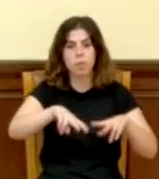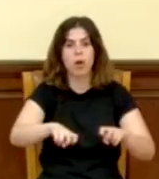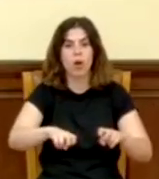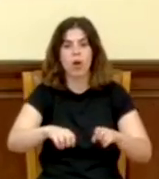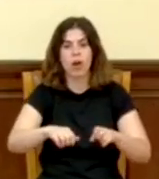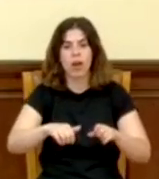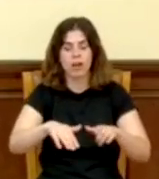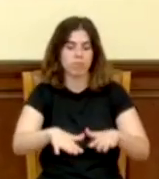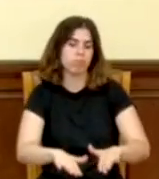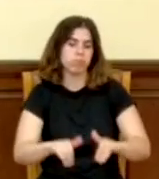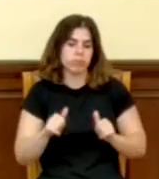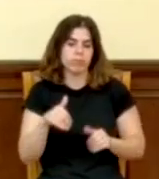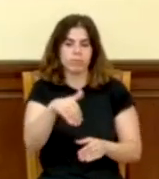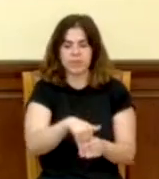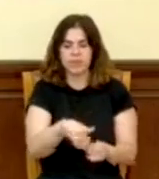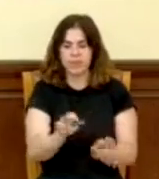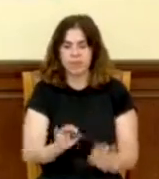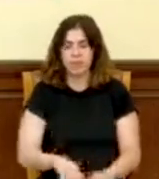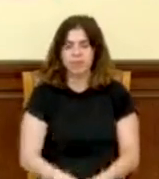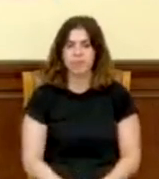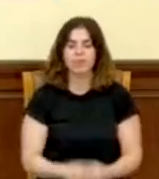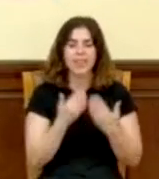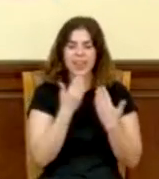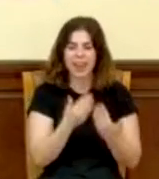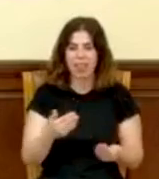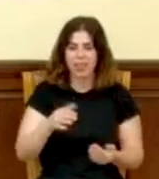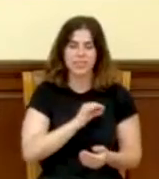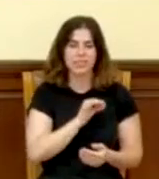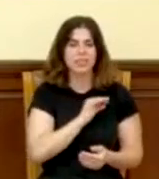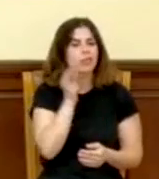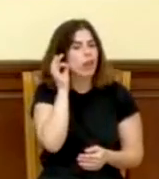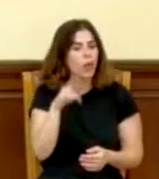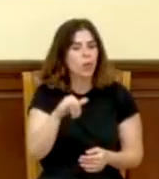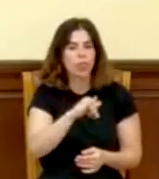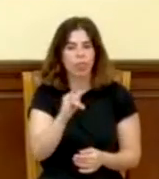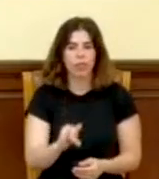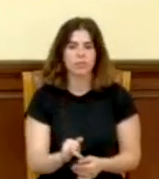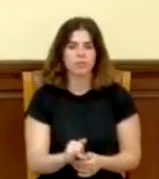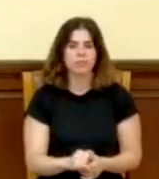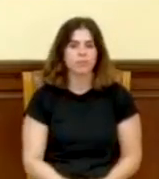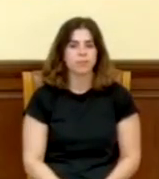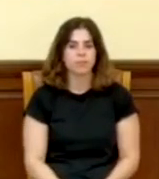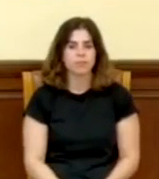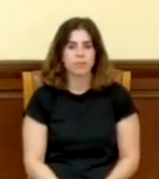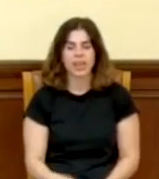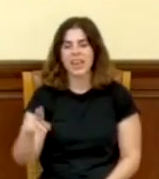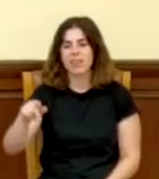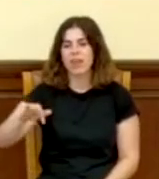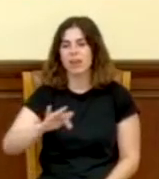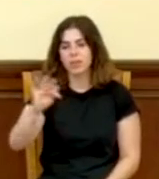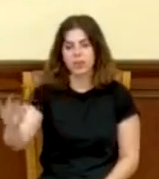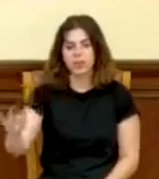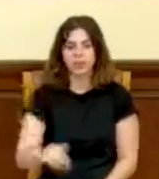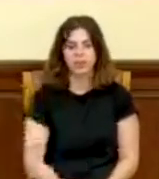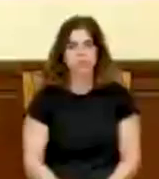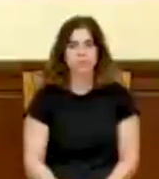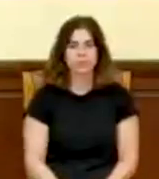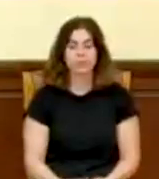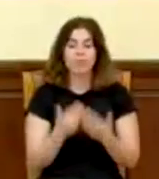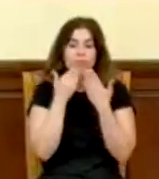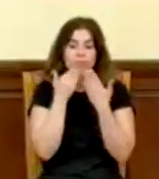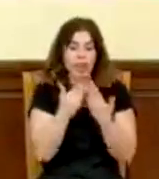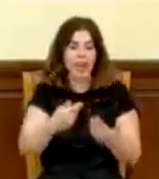Gracias. Muchas gracias, señora Ruiz. Señor Rodríguez de Rivera. Gracias,